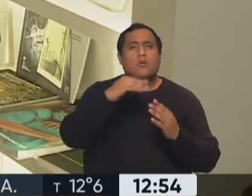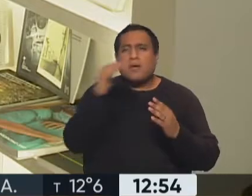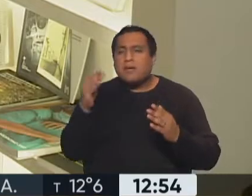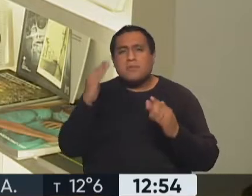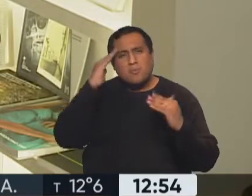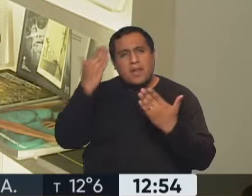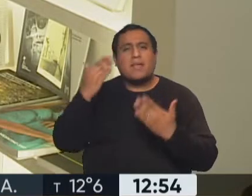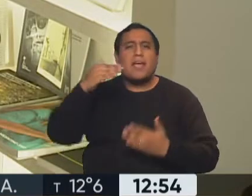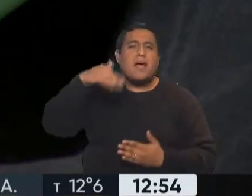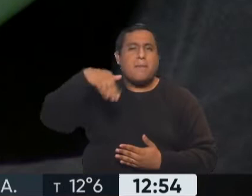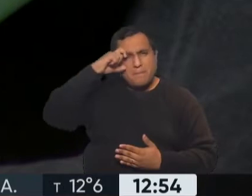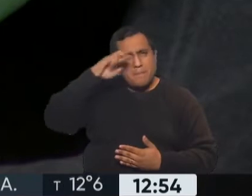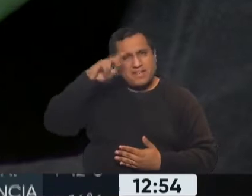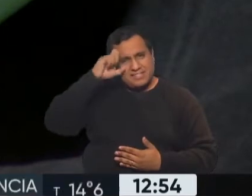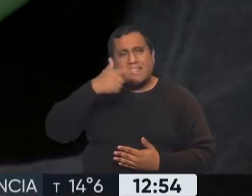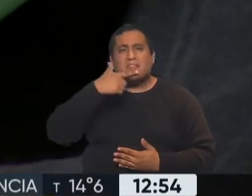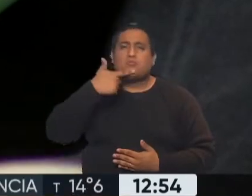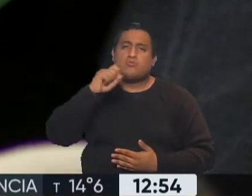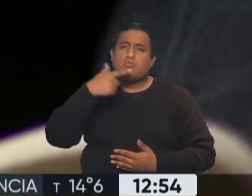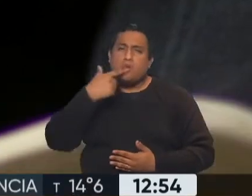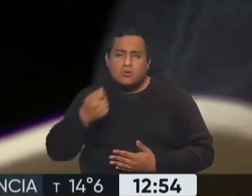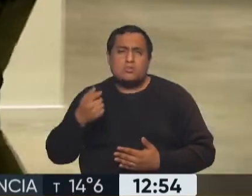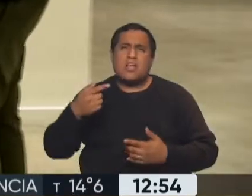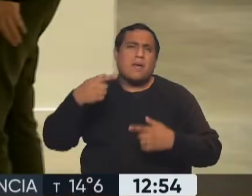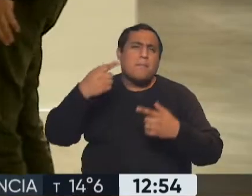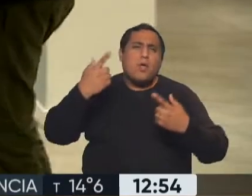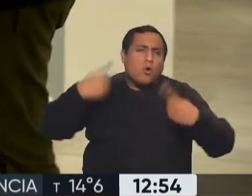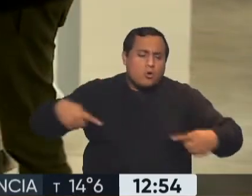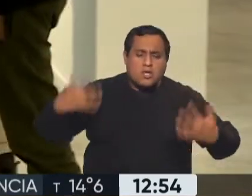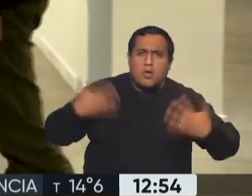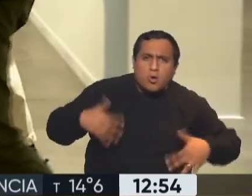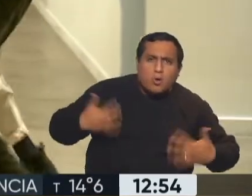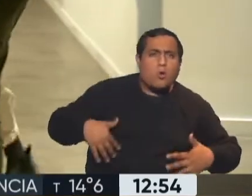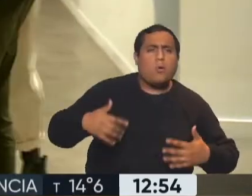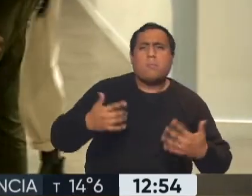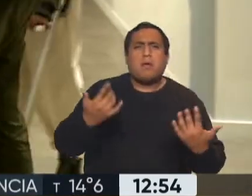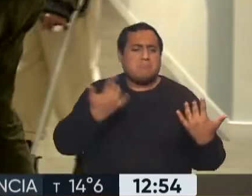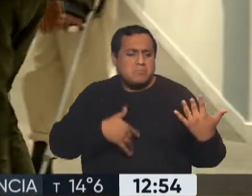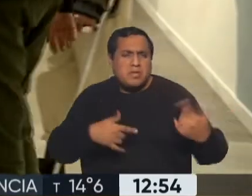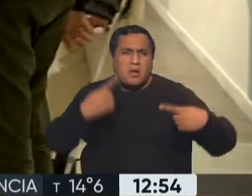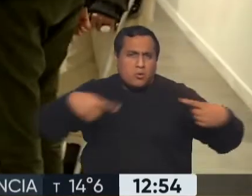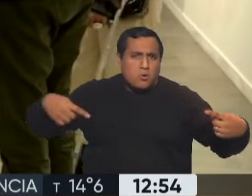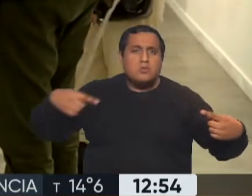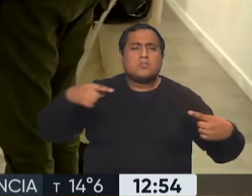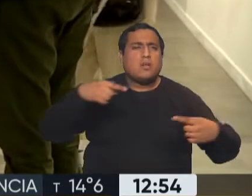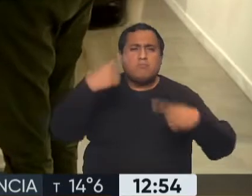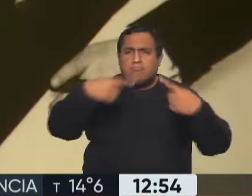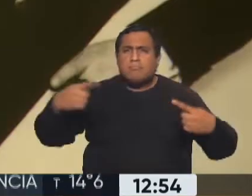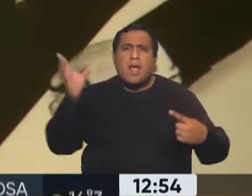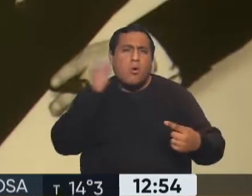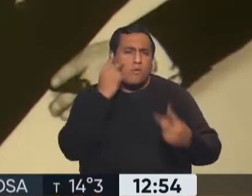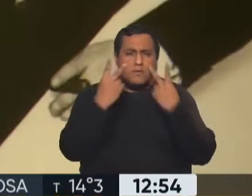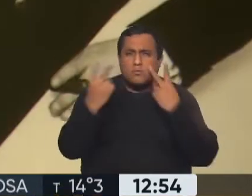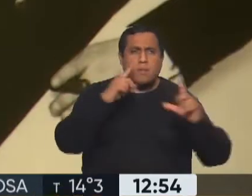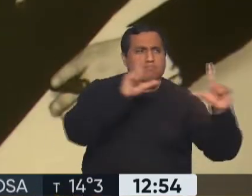su historia con muchos objetos de vestuario, también de fotografías, instrumentos, con soporte audiovisual desde múltiples